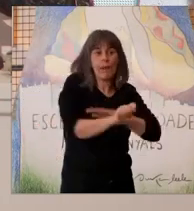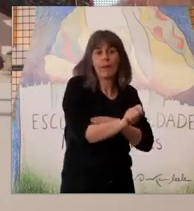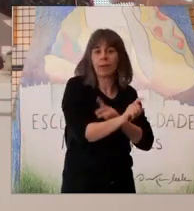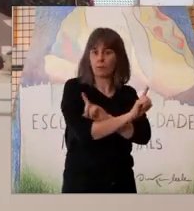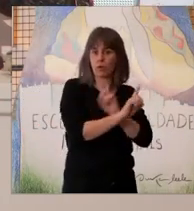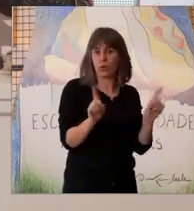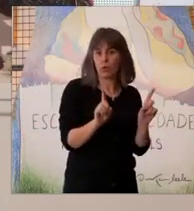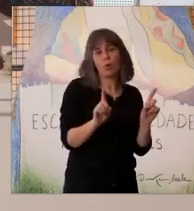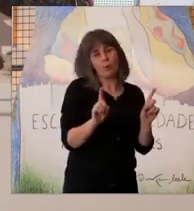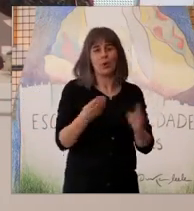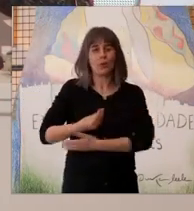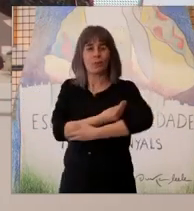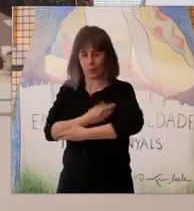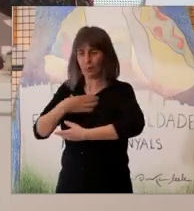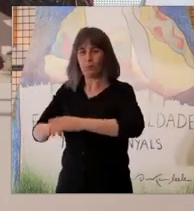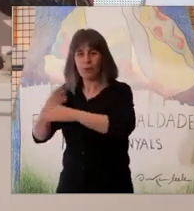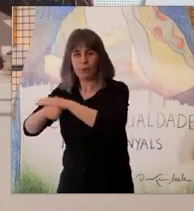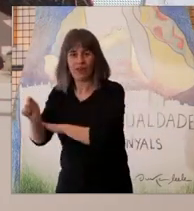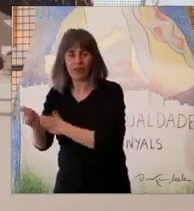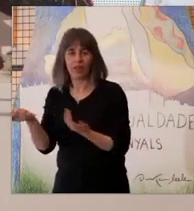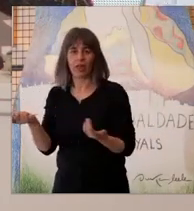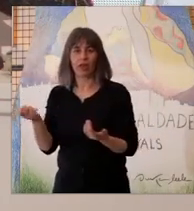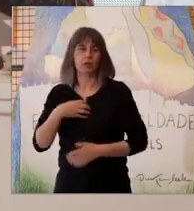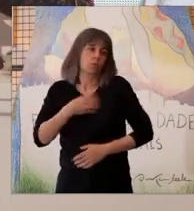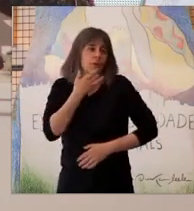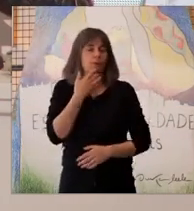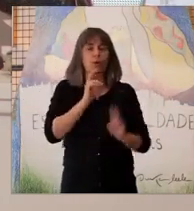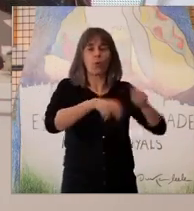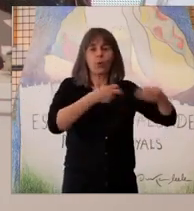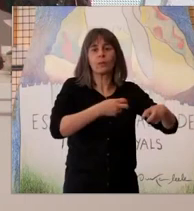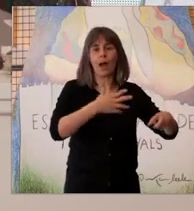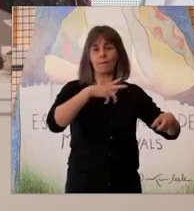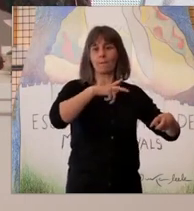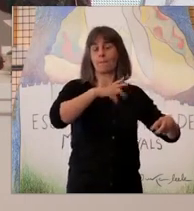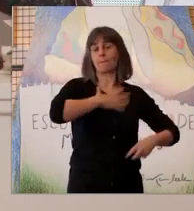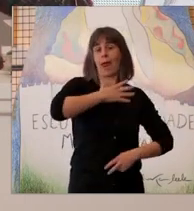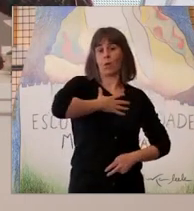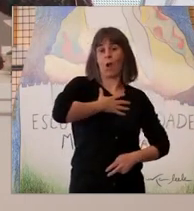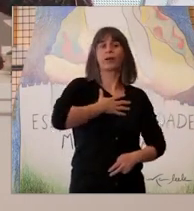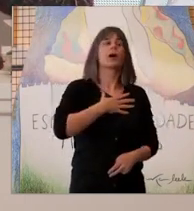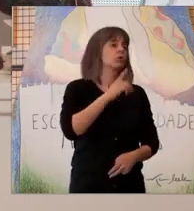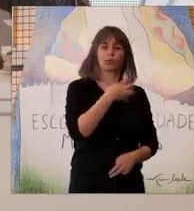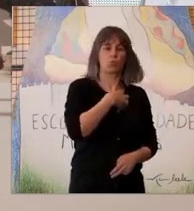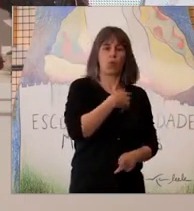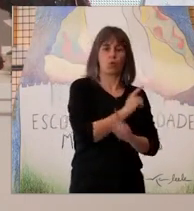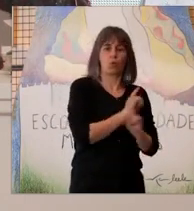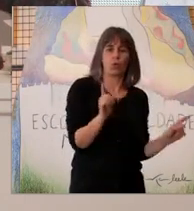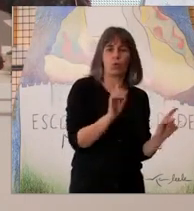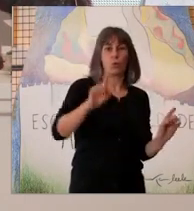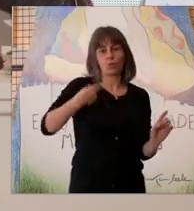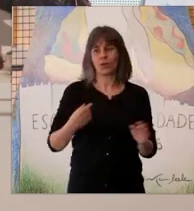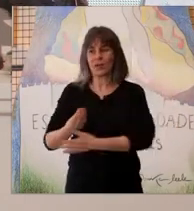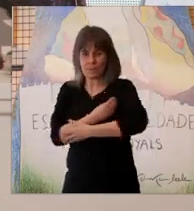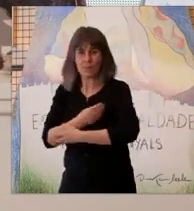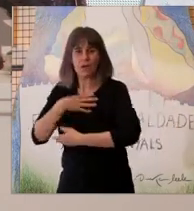si vender un niño es que no puede ser que no puedas cultivar marihuana Y si puedas cultivar bebés en una granja para que luego vayan a comprarlos